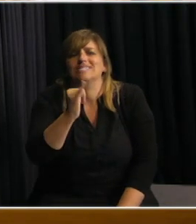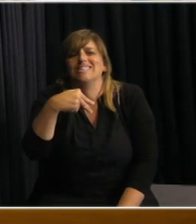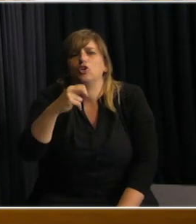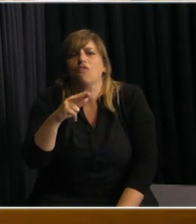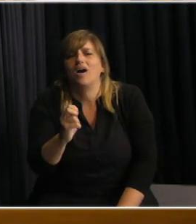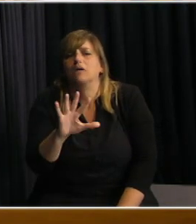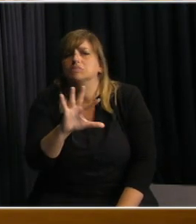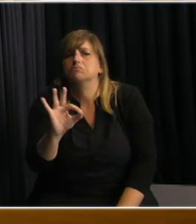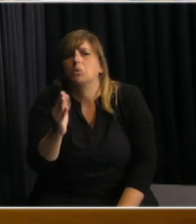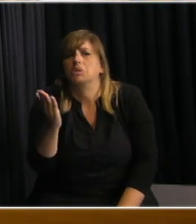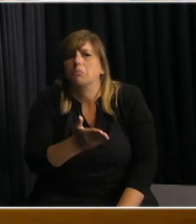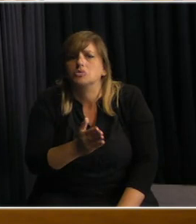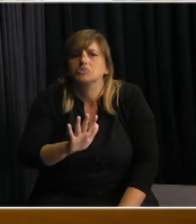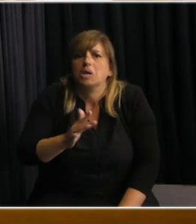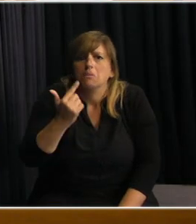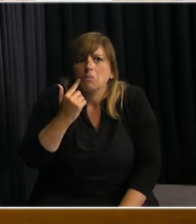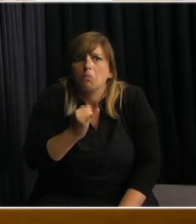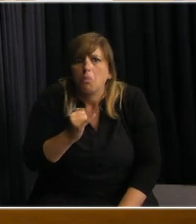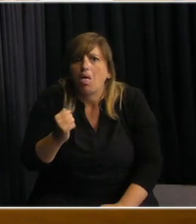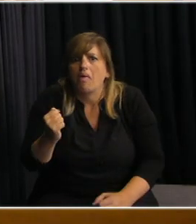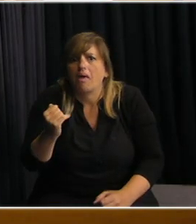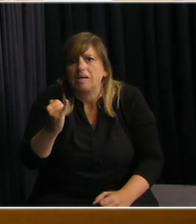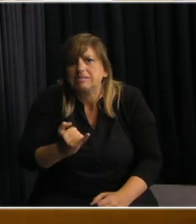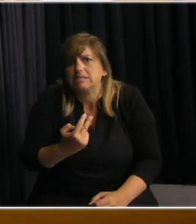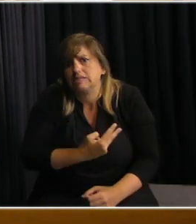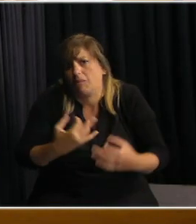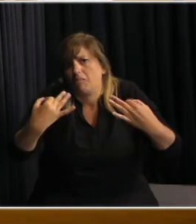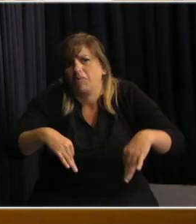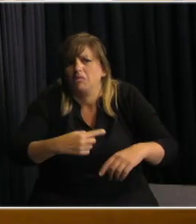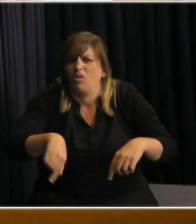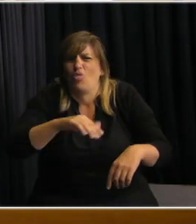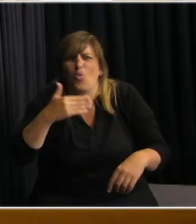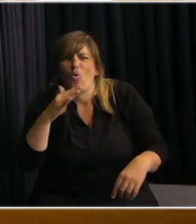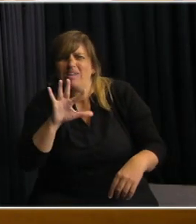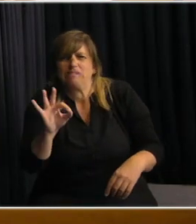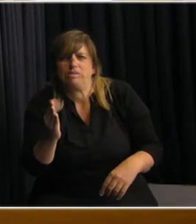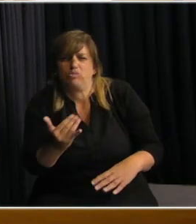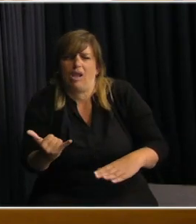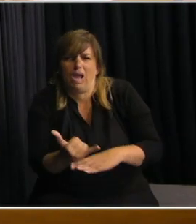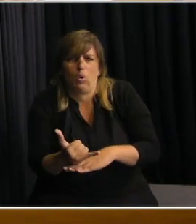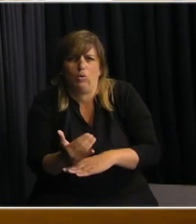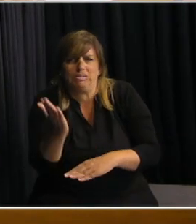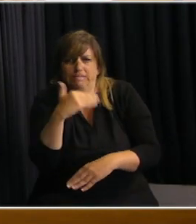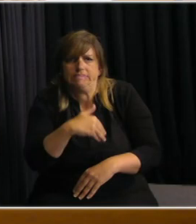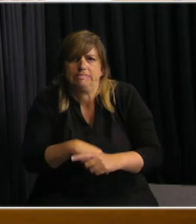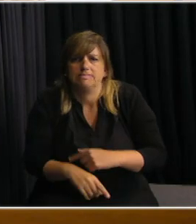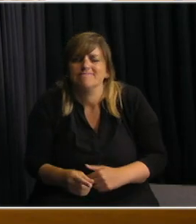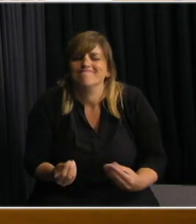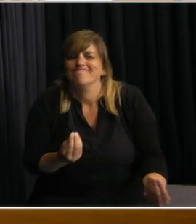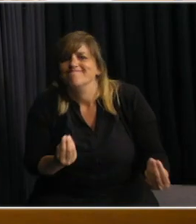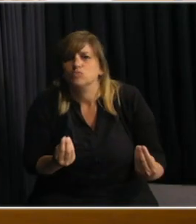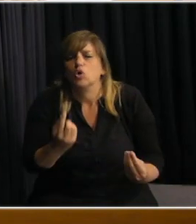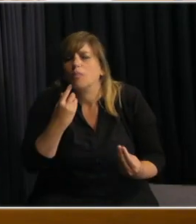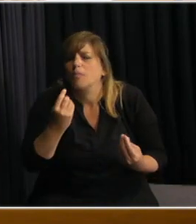de un 50,38%. Si esa genera cierta incertidumbre a la hora de cerrar luego esta negociación, y bueno,